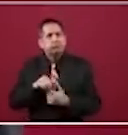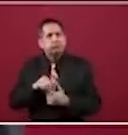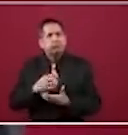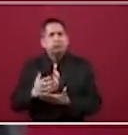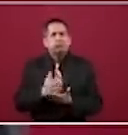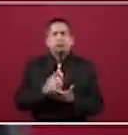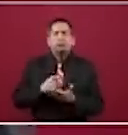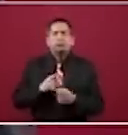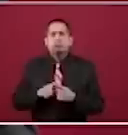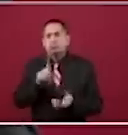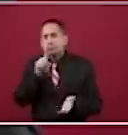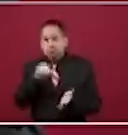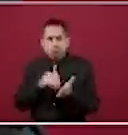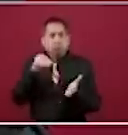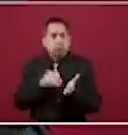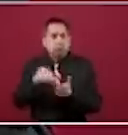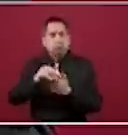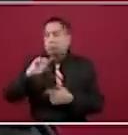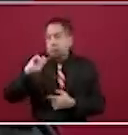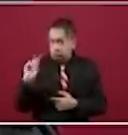hasta 1,000 millones de dólares